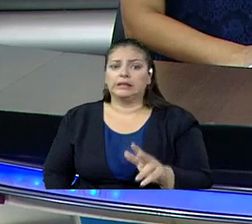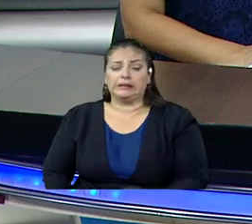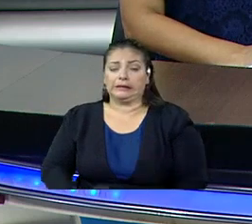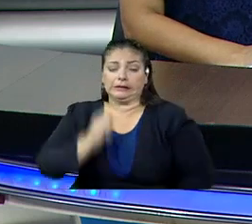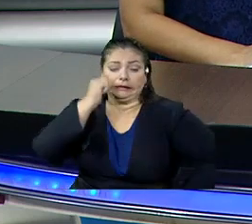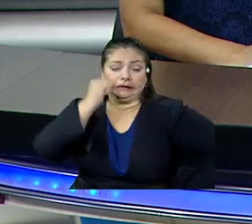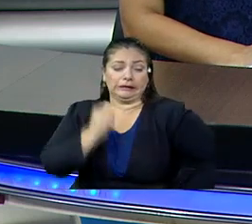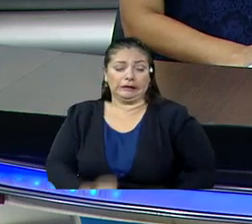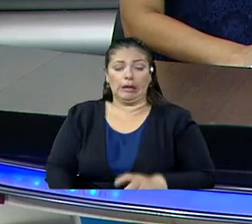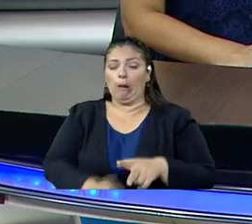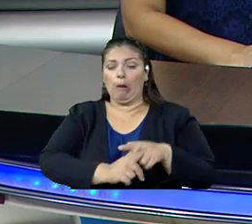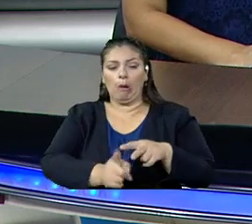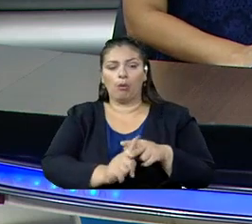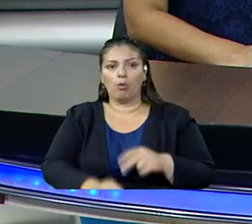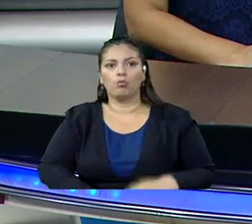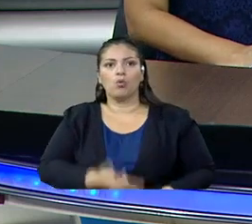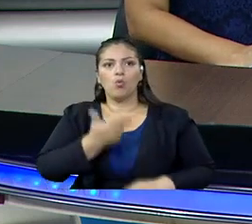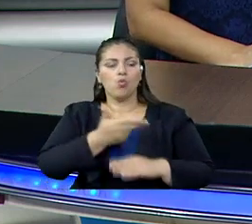fuego.